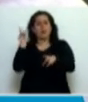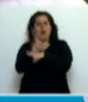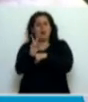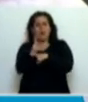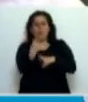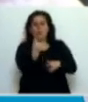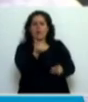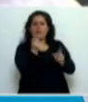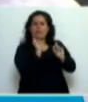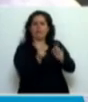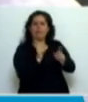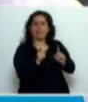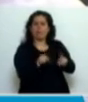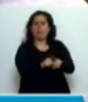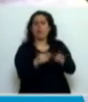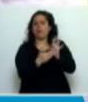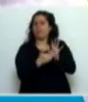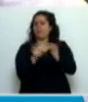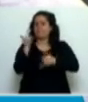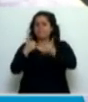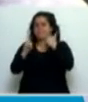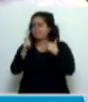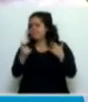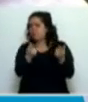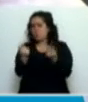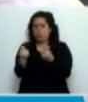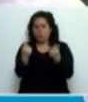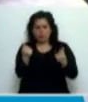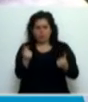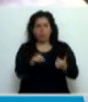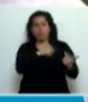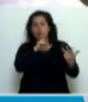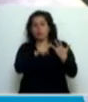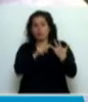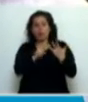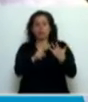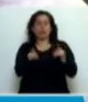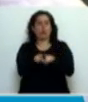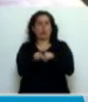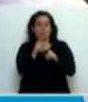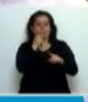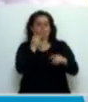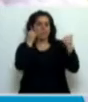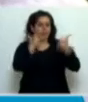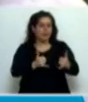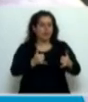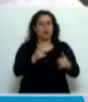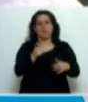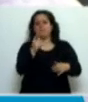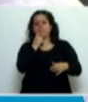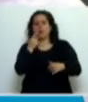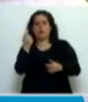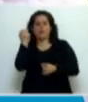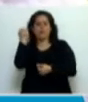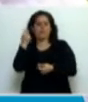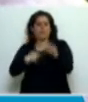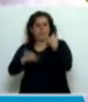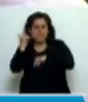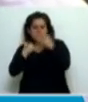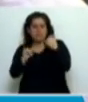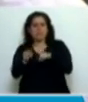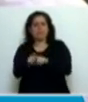valor y o rentabilidad de los recursos, y 4, atender a eventuales insuficiencias en el financiamiento